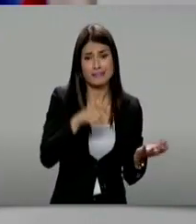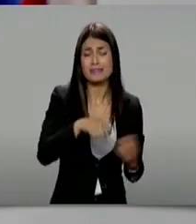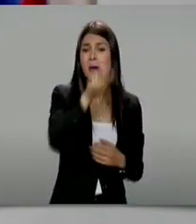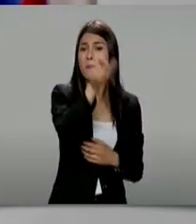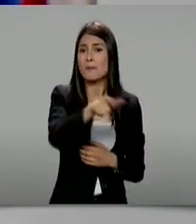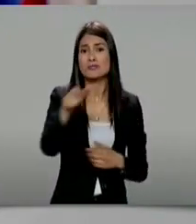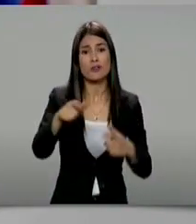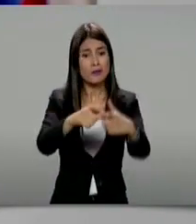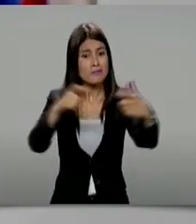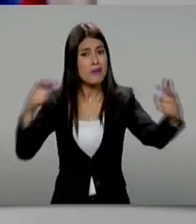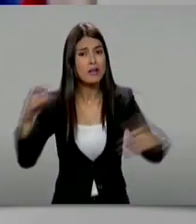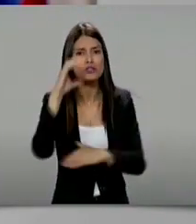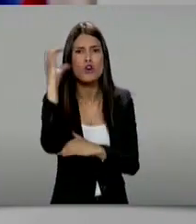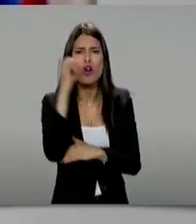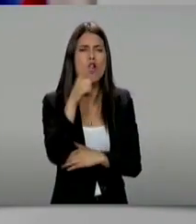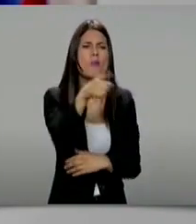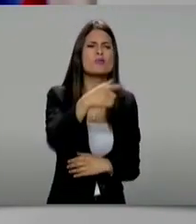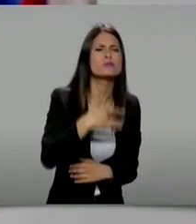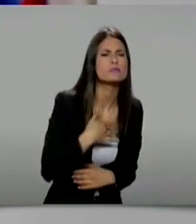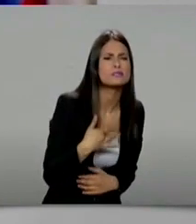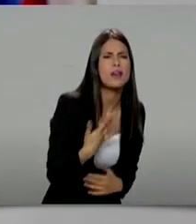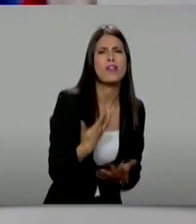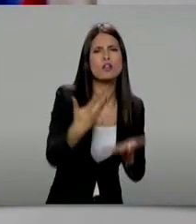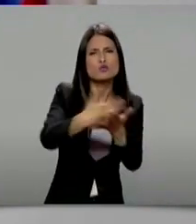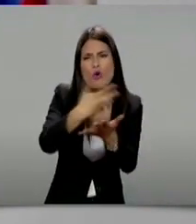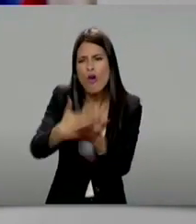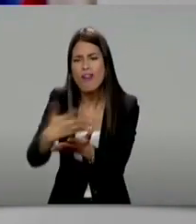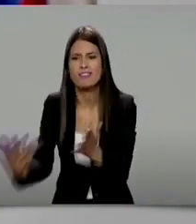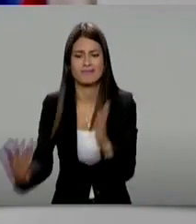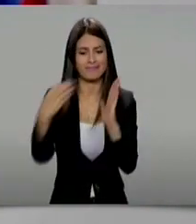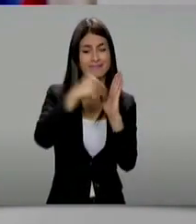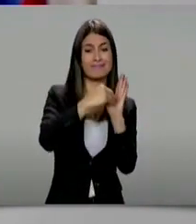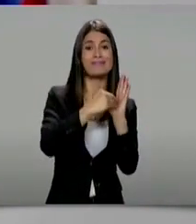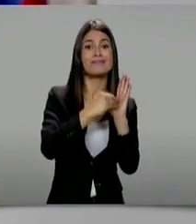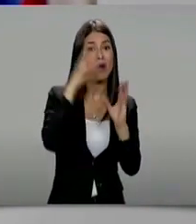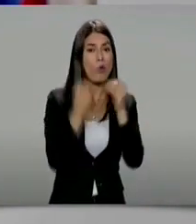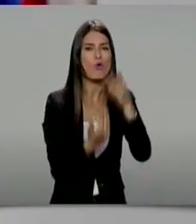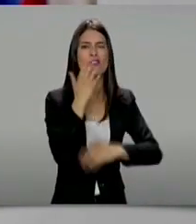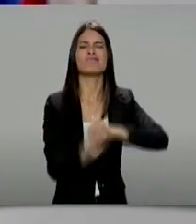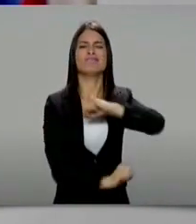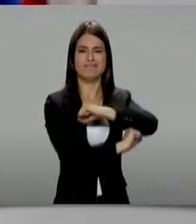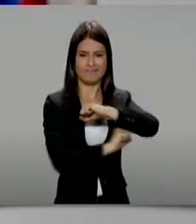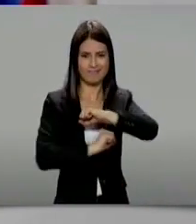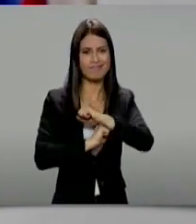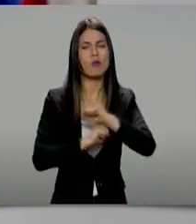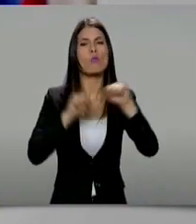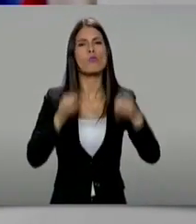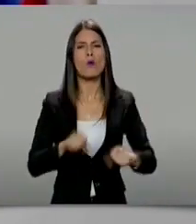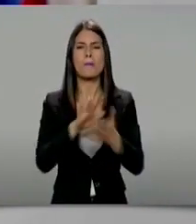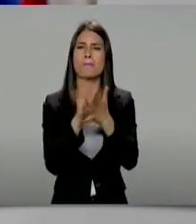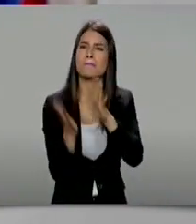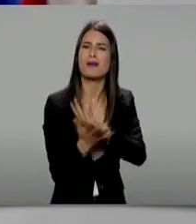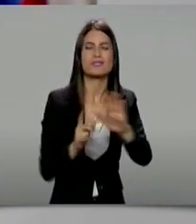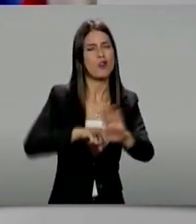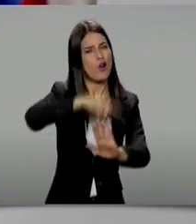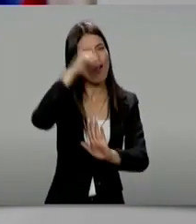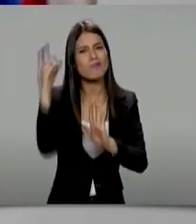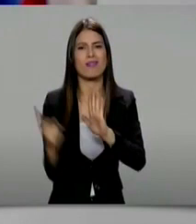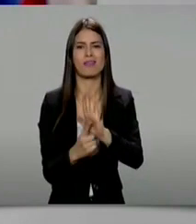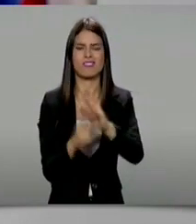mayoría de nuestros compatriotas y poder construir una paz más amplia más